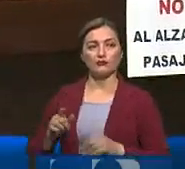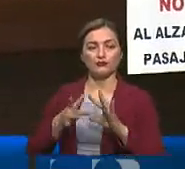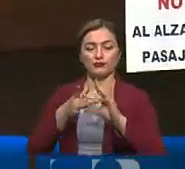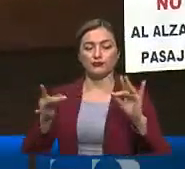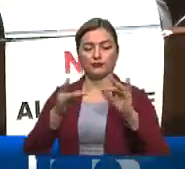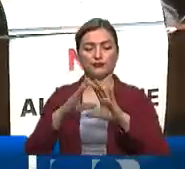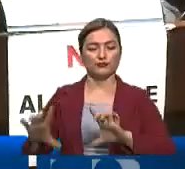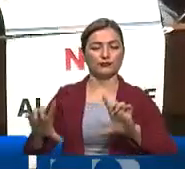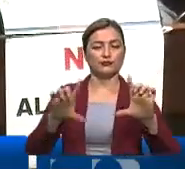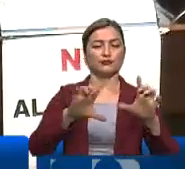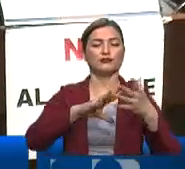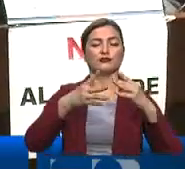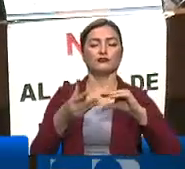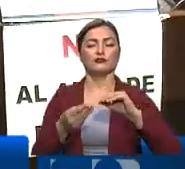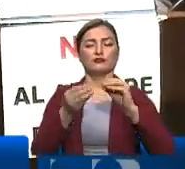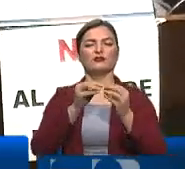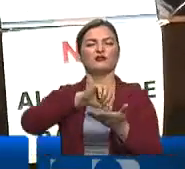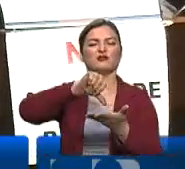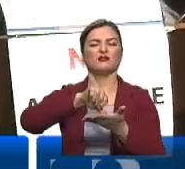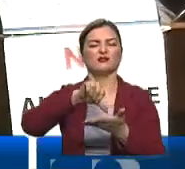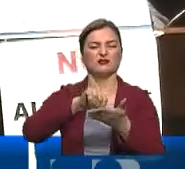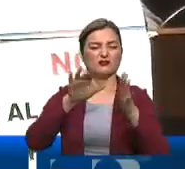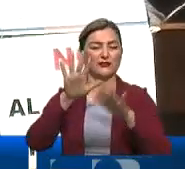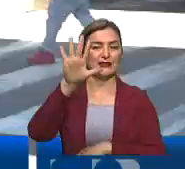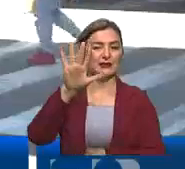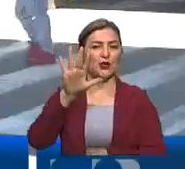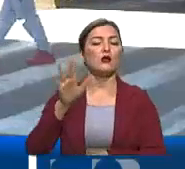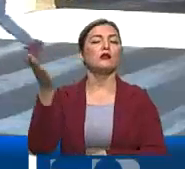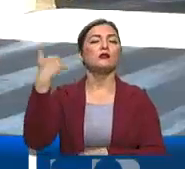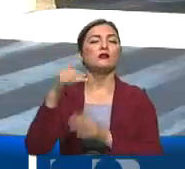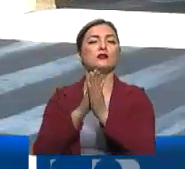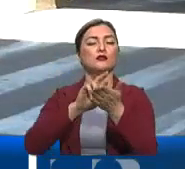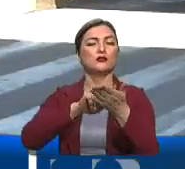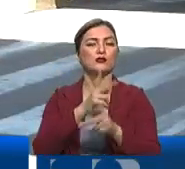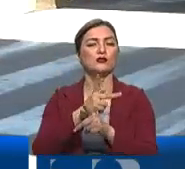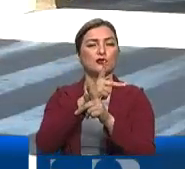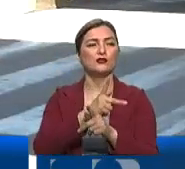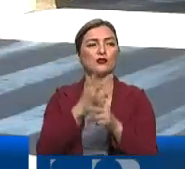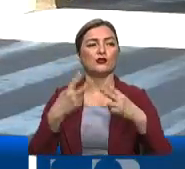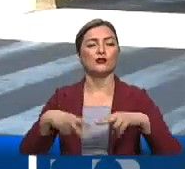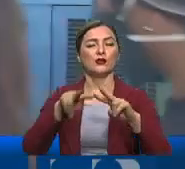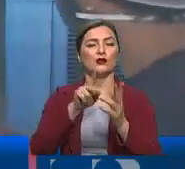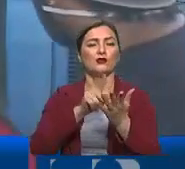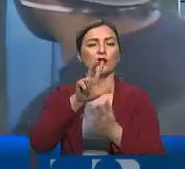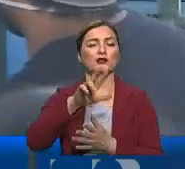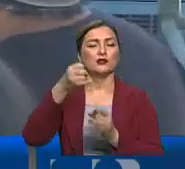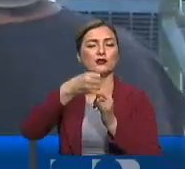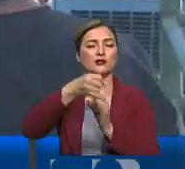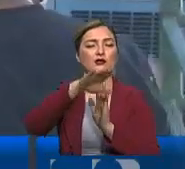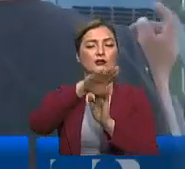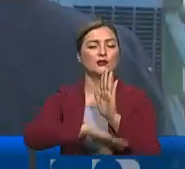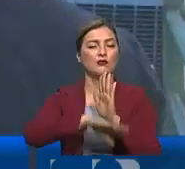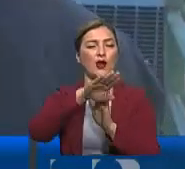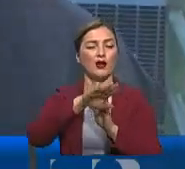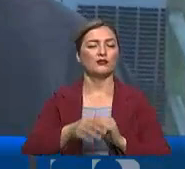concejales de Revolución Ciudadana pedían en la sesión del Consejo Metropolitano de ayer que nuevamente se reduzca la tarifa de 35 centavos